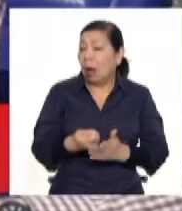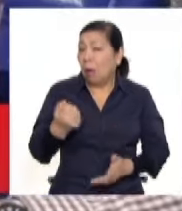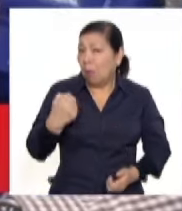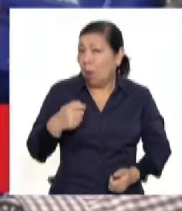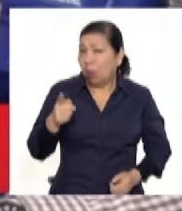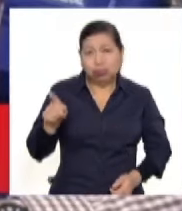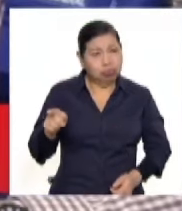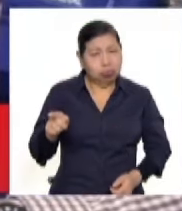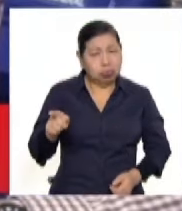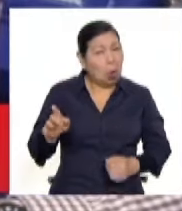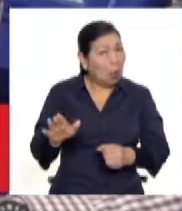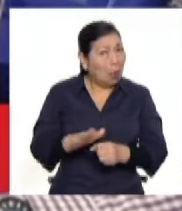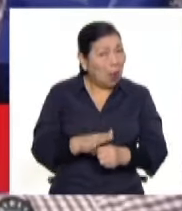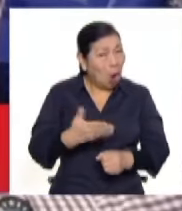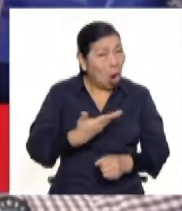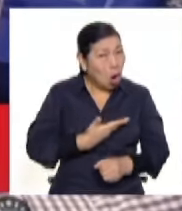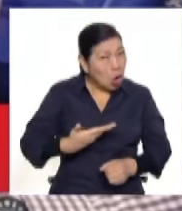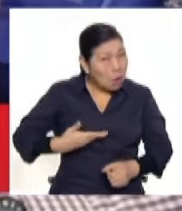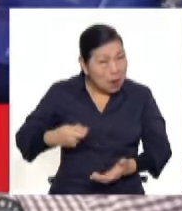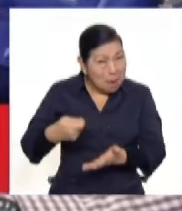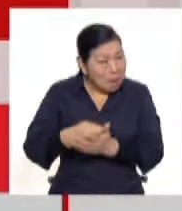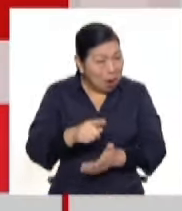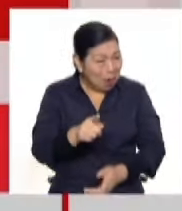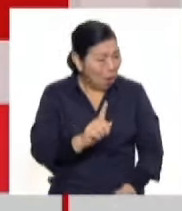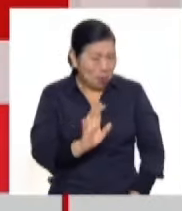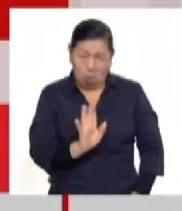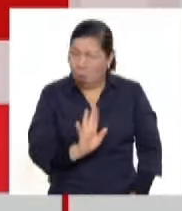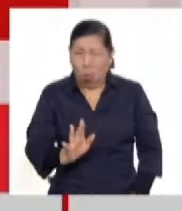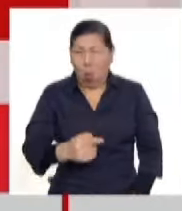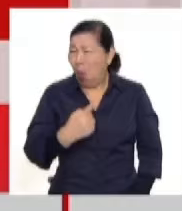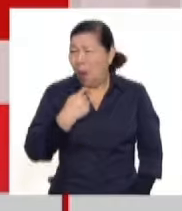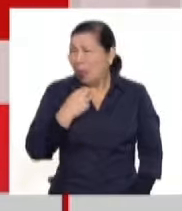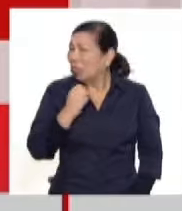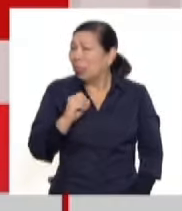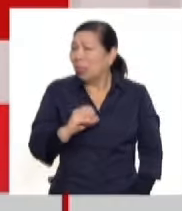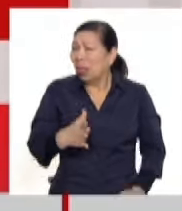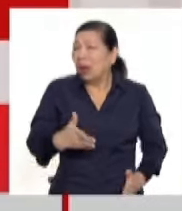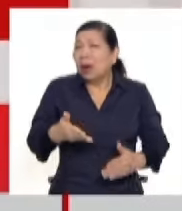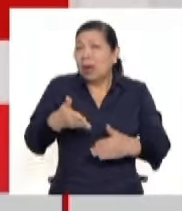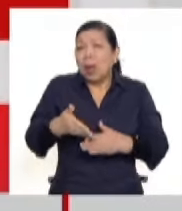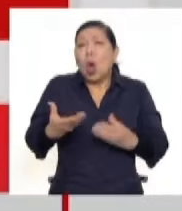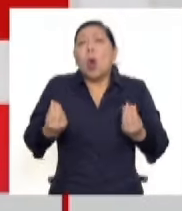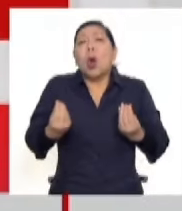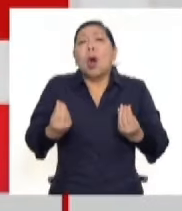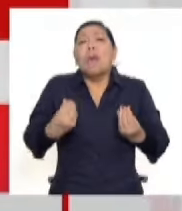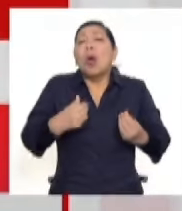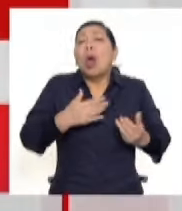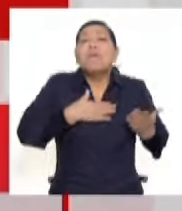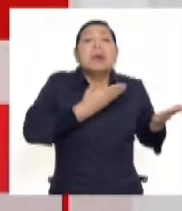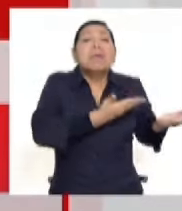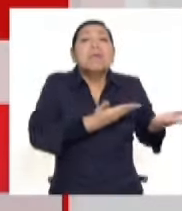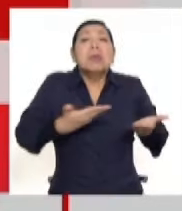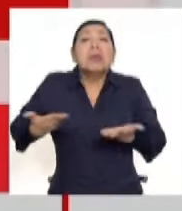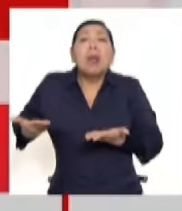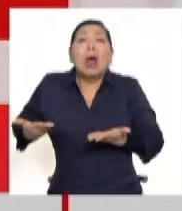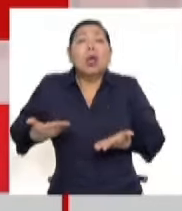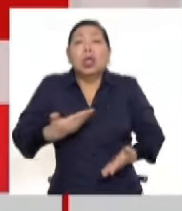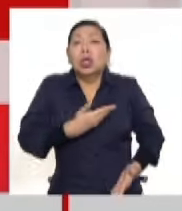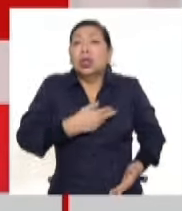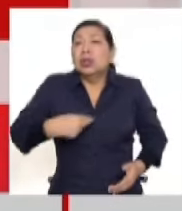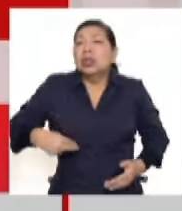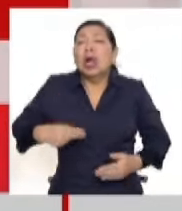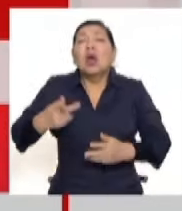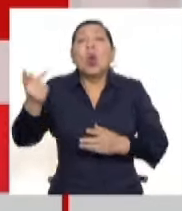viaje no fue cubierto por el gobierno regional. Además, sostuvo que acudió en calidad de invitado para conocer